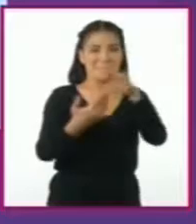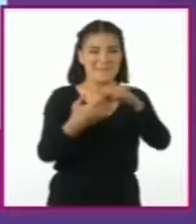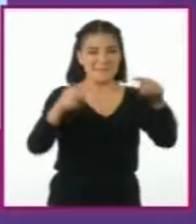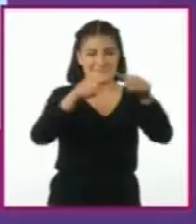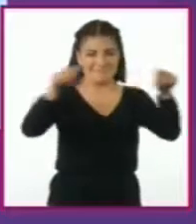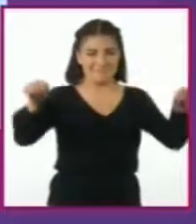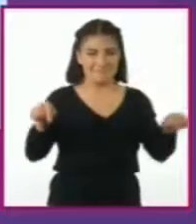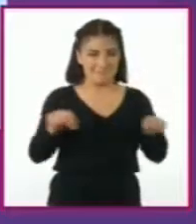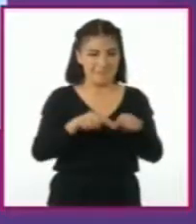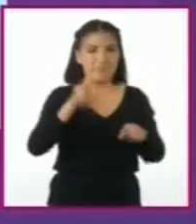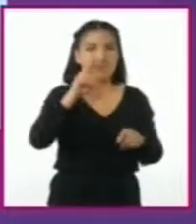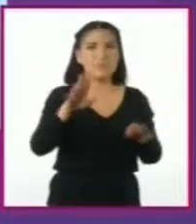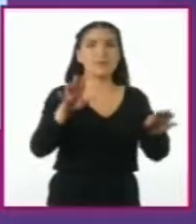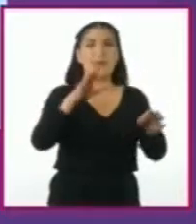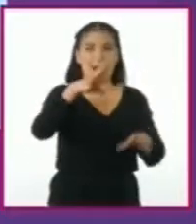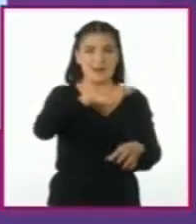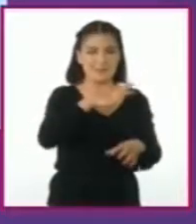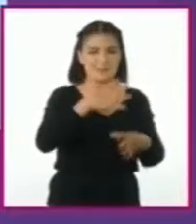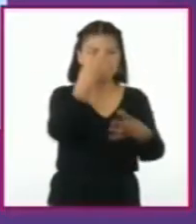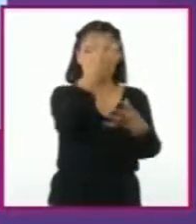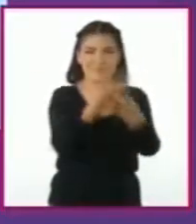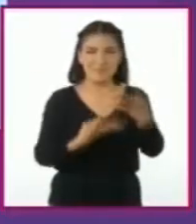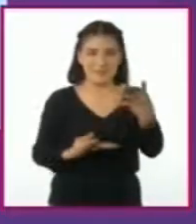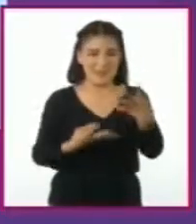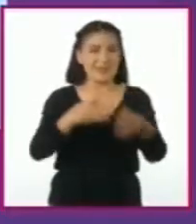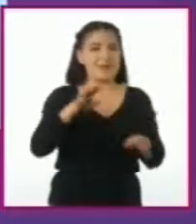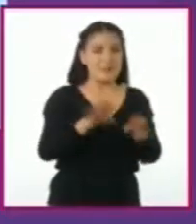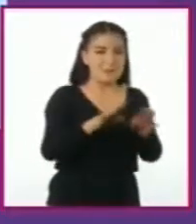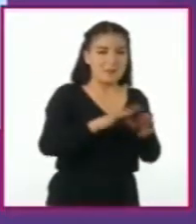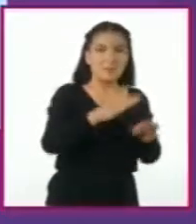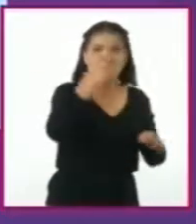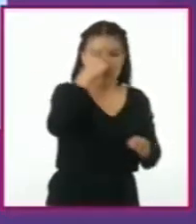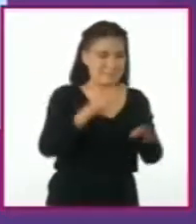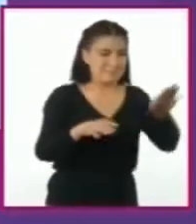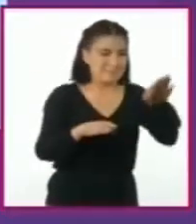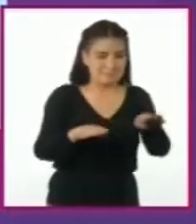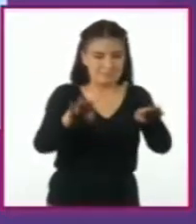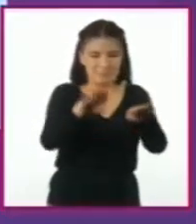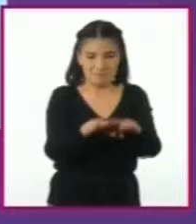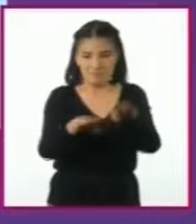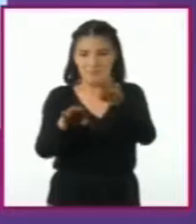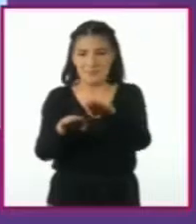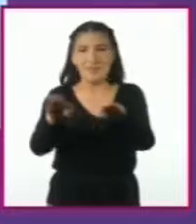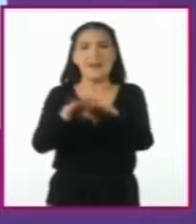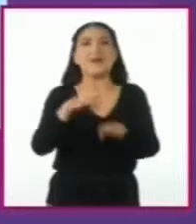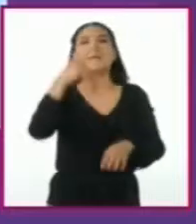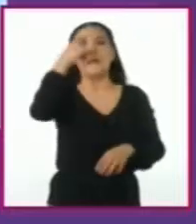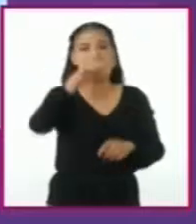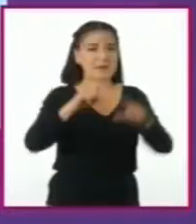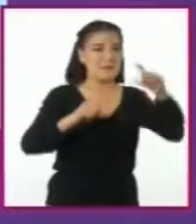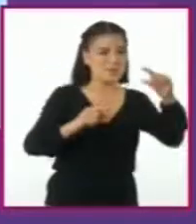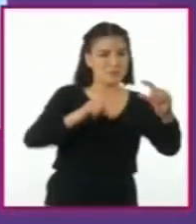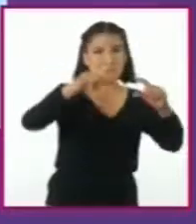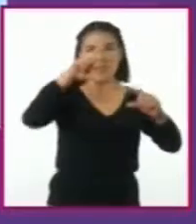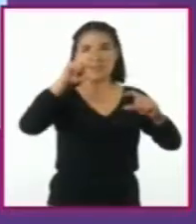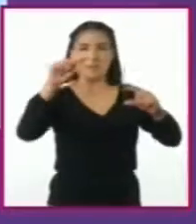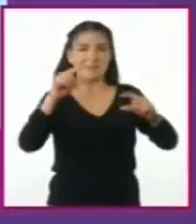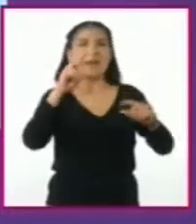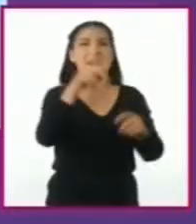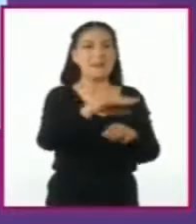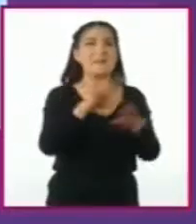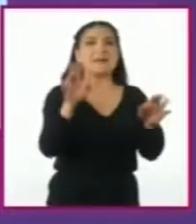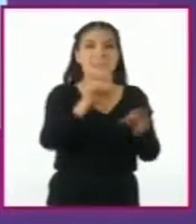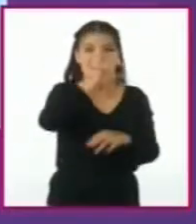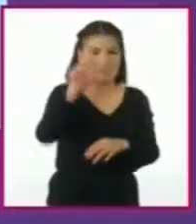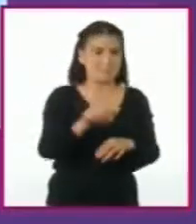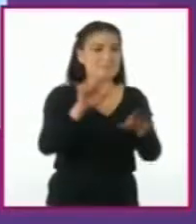corte con cuadriculado y decide colocarlas alineadas para saber rápidamente su tamaño. Al hacerlo, las pone todas juntas